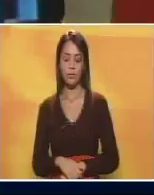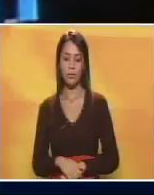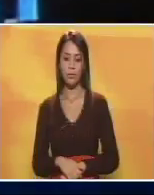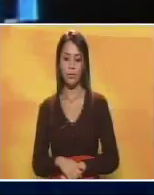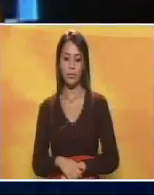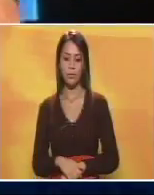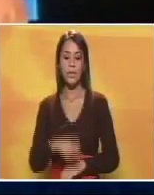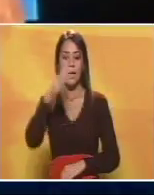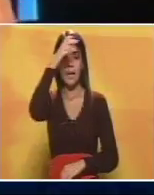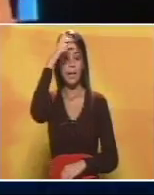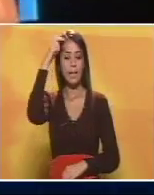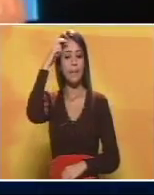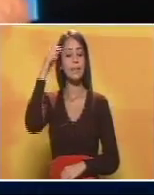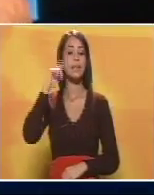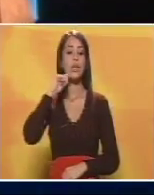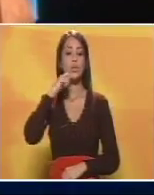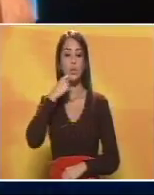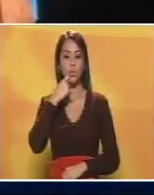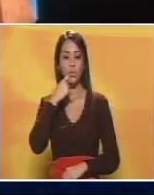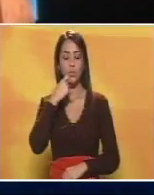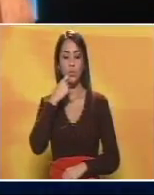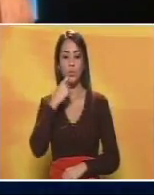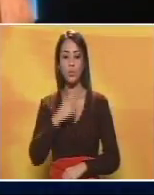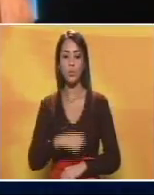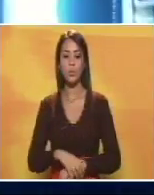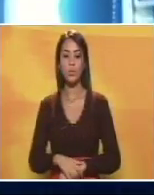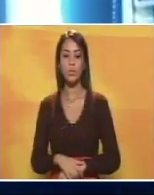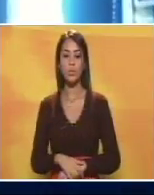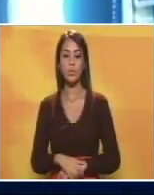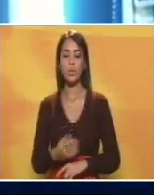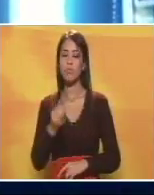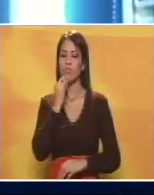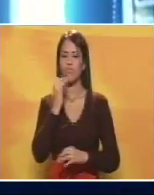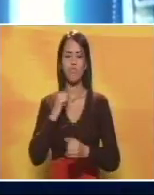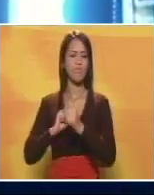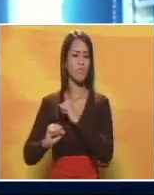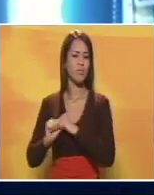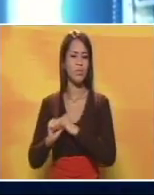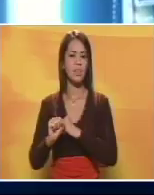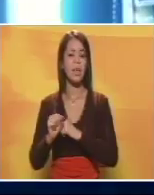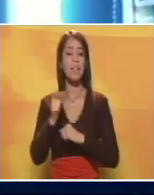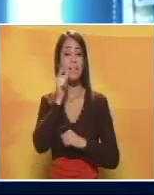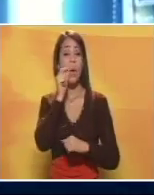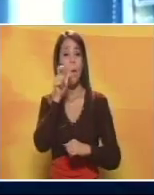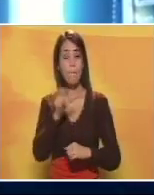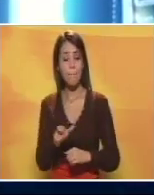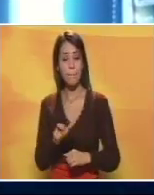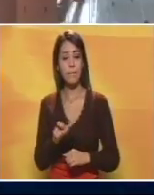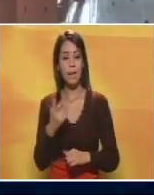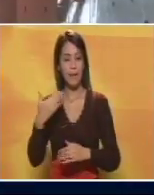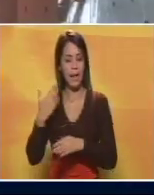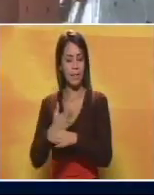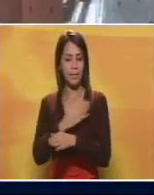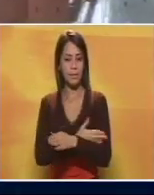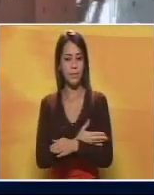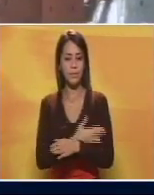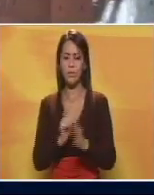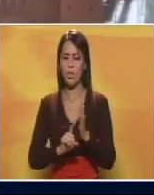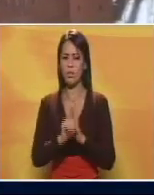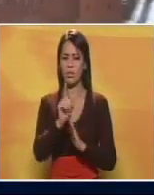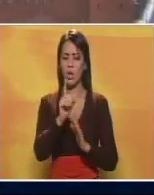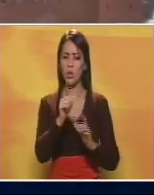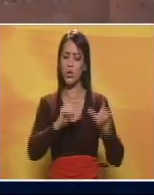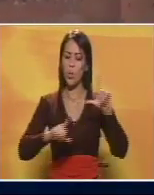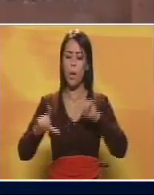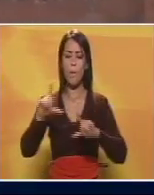El canciller de Rusia, Sergei Lavrov, se negó que el agente nervioso Novichok fuera desarrollado en un laboratorio